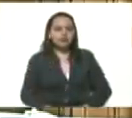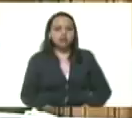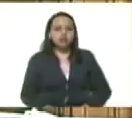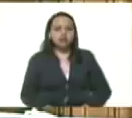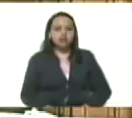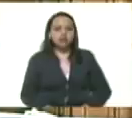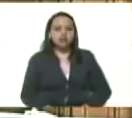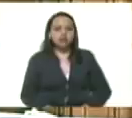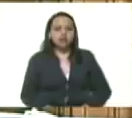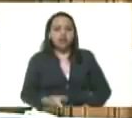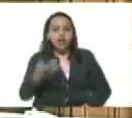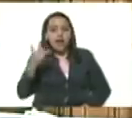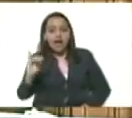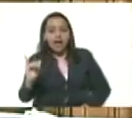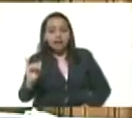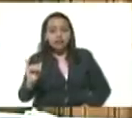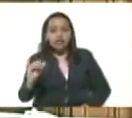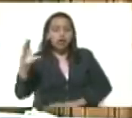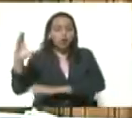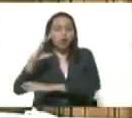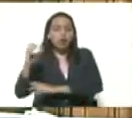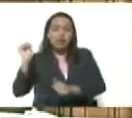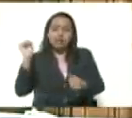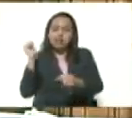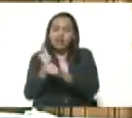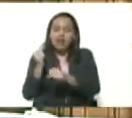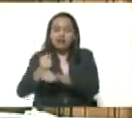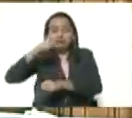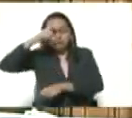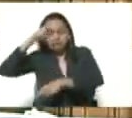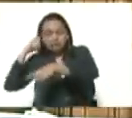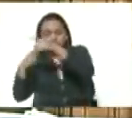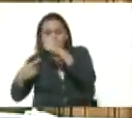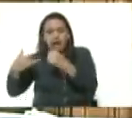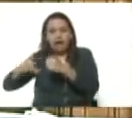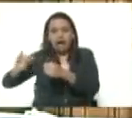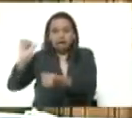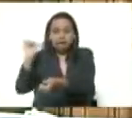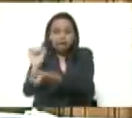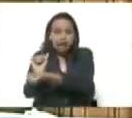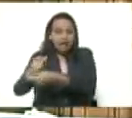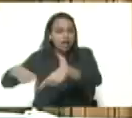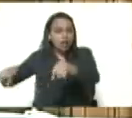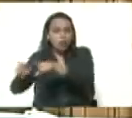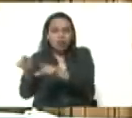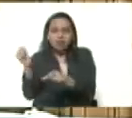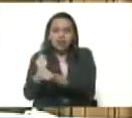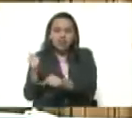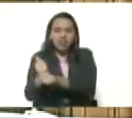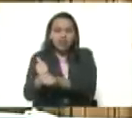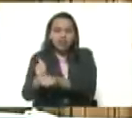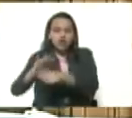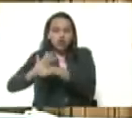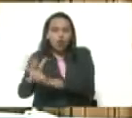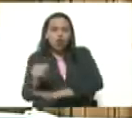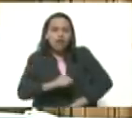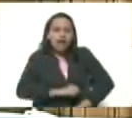del esclavismo en Cali, Medellín, Bogotá, la miseria, el esclavismo, el